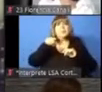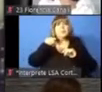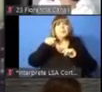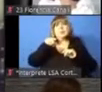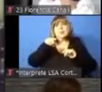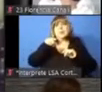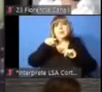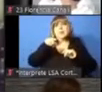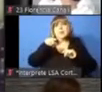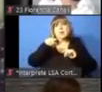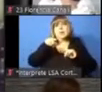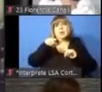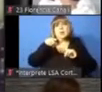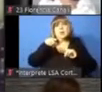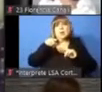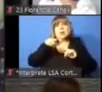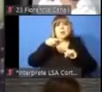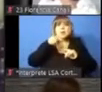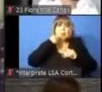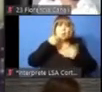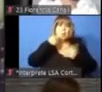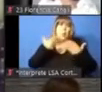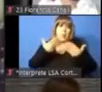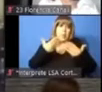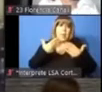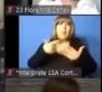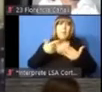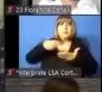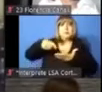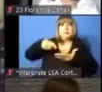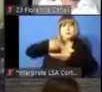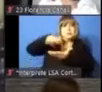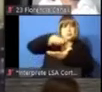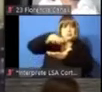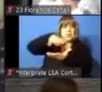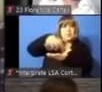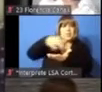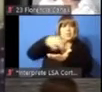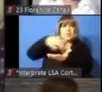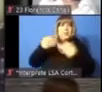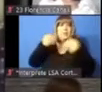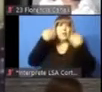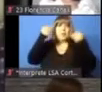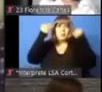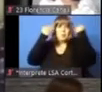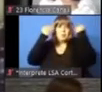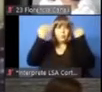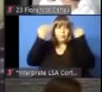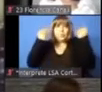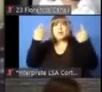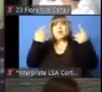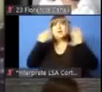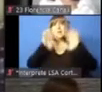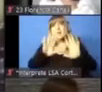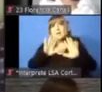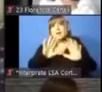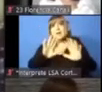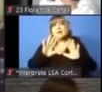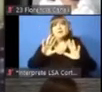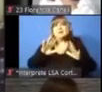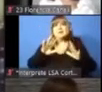a generar la posibilidad de que los mendocinos volvamos a soñar y a tener esperanza de